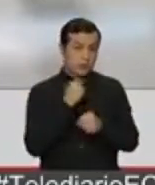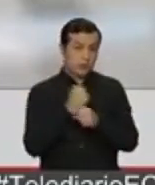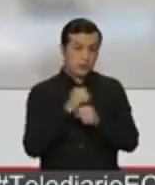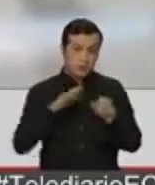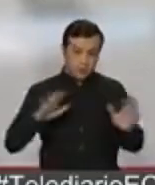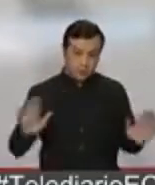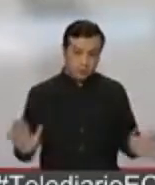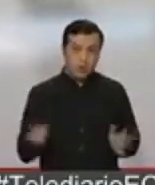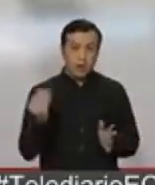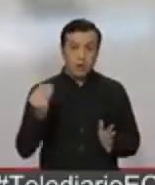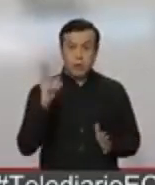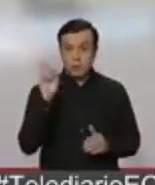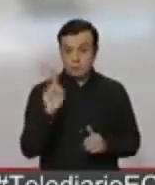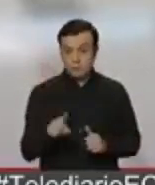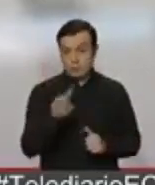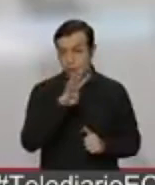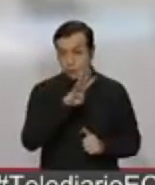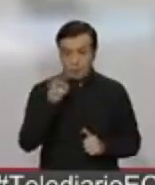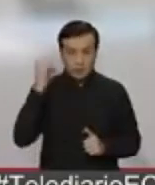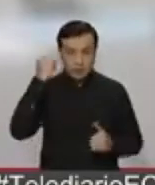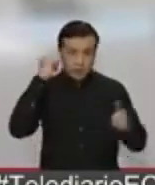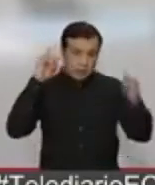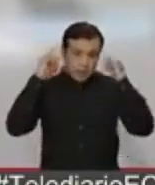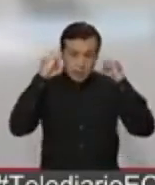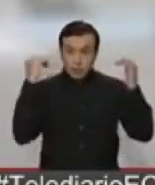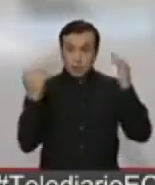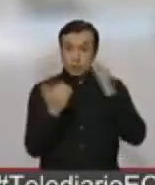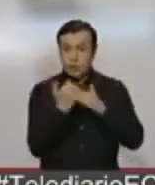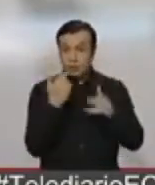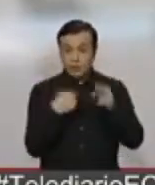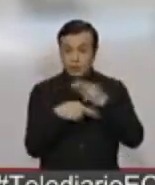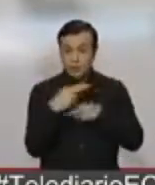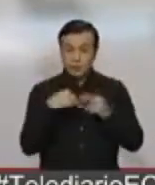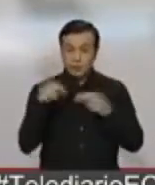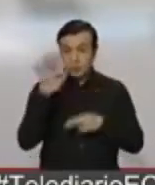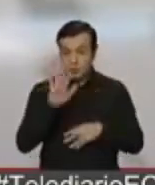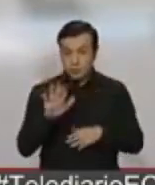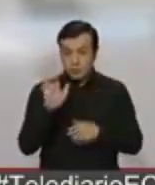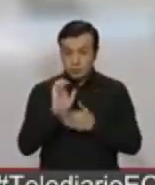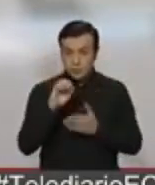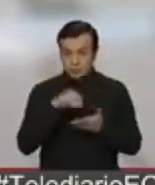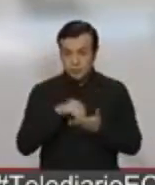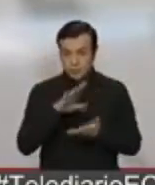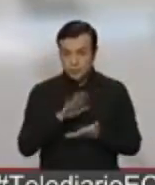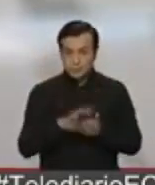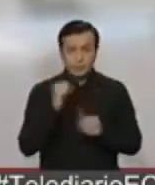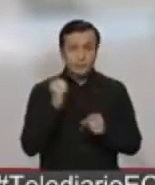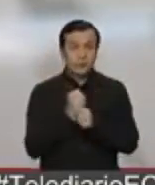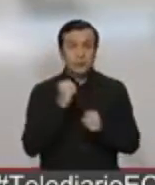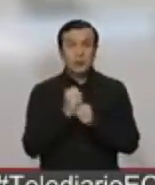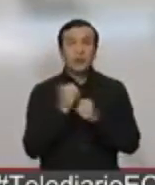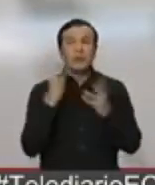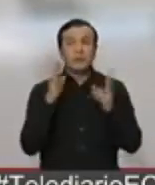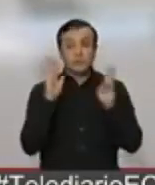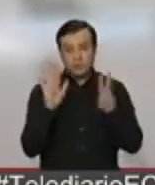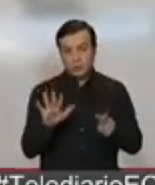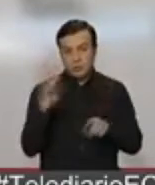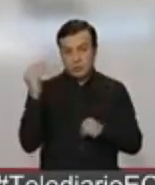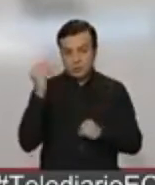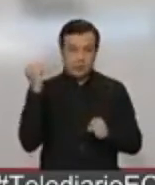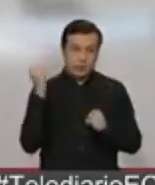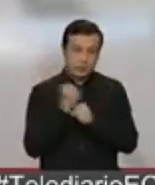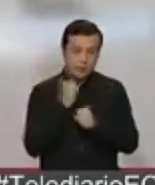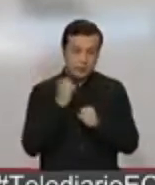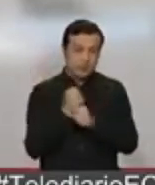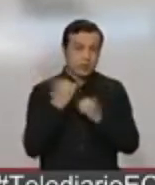ha hecho que 1400 ideas de negocios se hayan implementado a nivel nacional dando trabajo a más de 7.000 jóvenes y bueno ahora